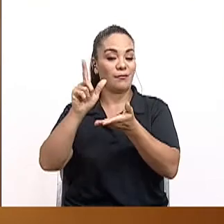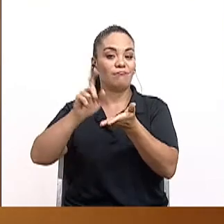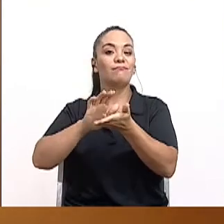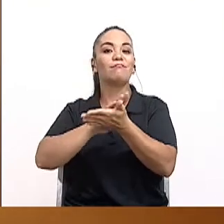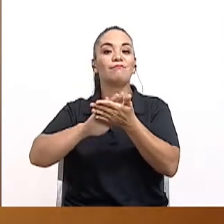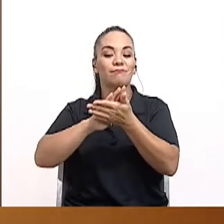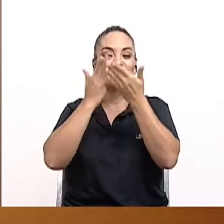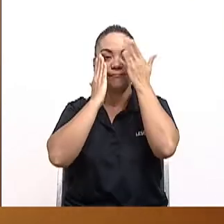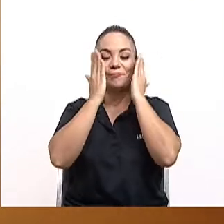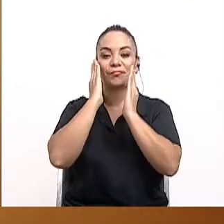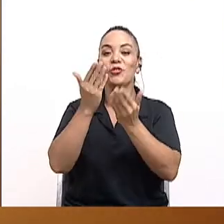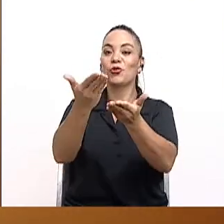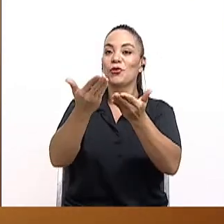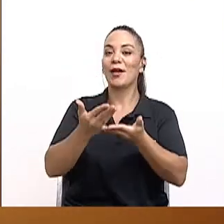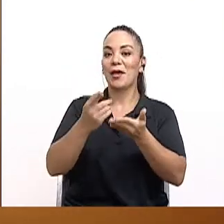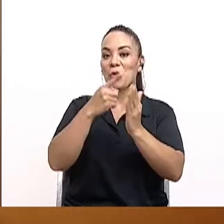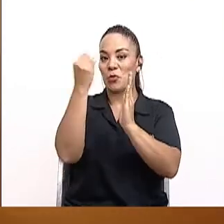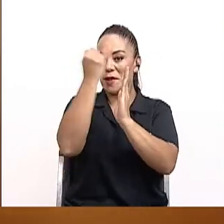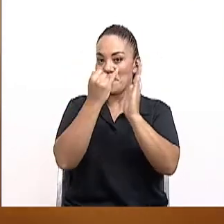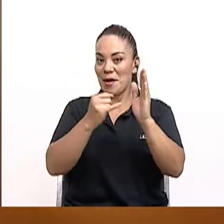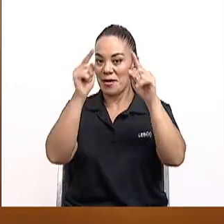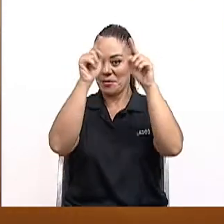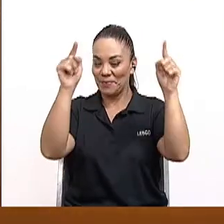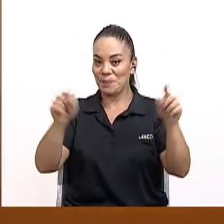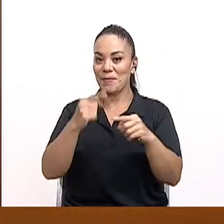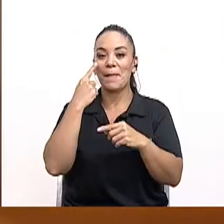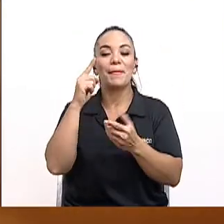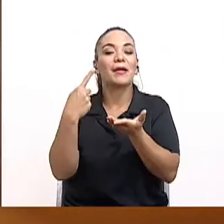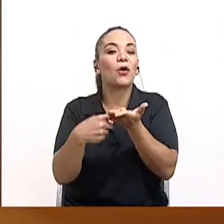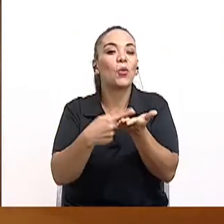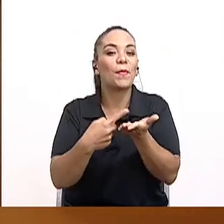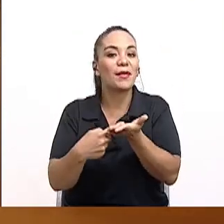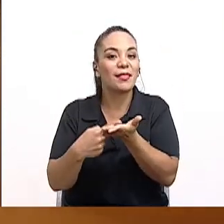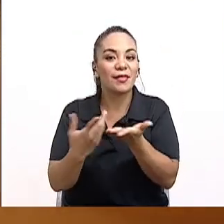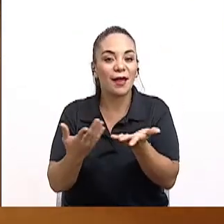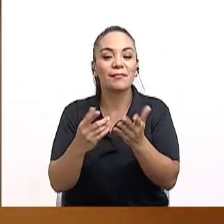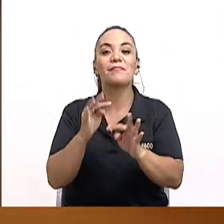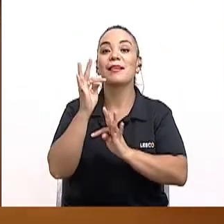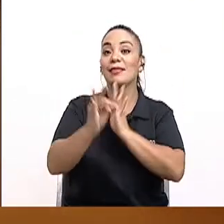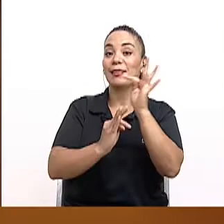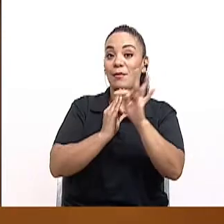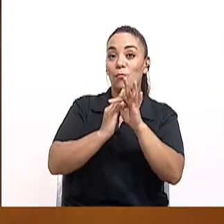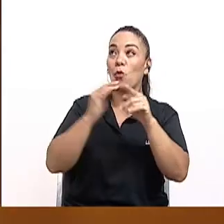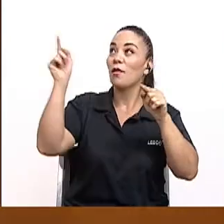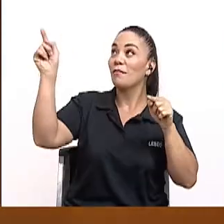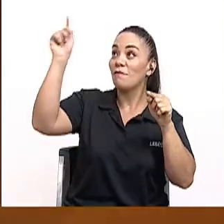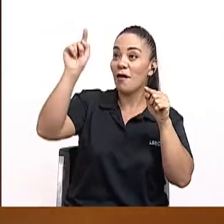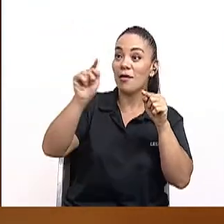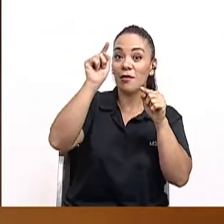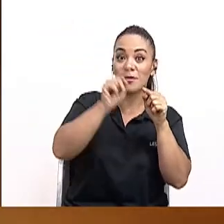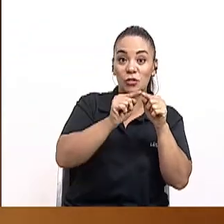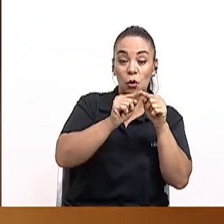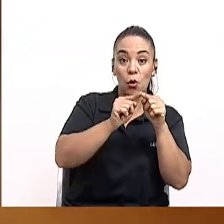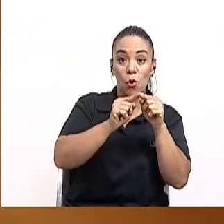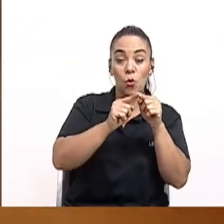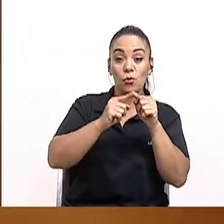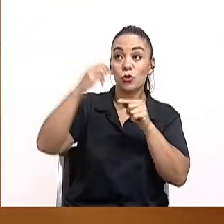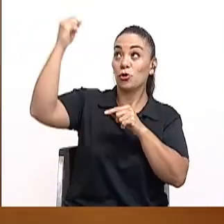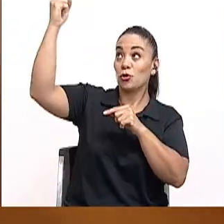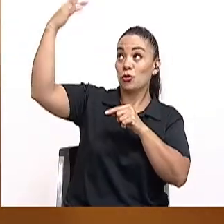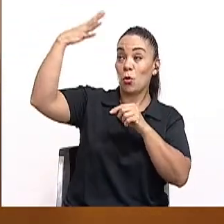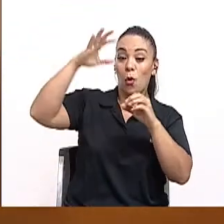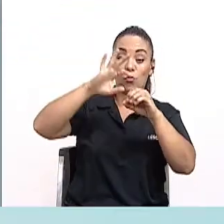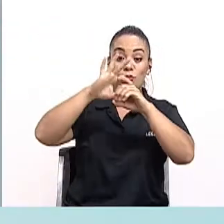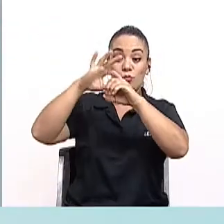más. Les traje una imagen para poder comentar este tipo de radiación que llega, que pasa a la atmósfera y que llega hasta